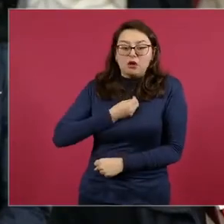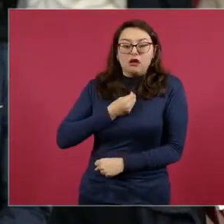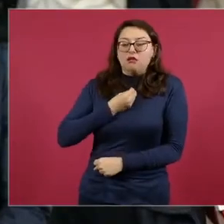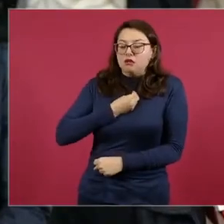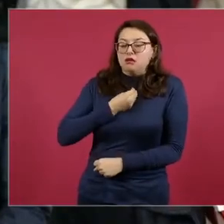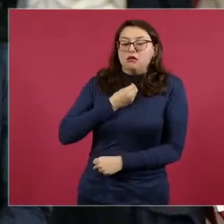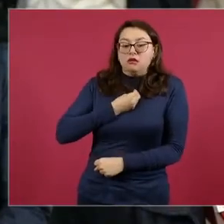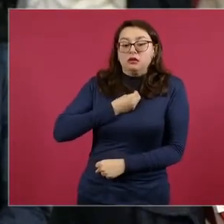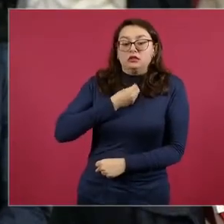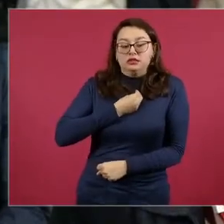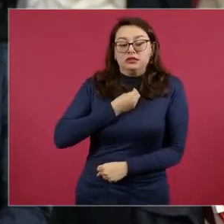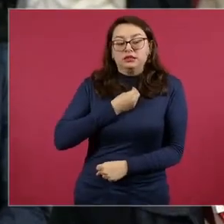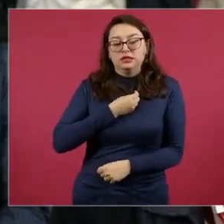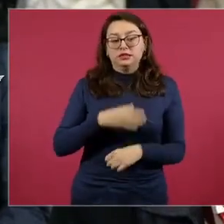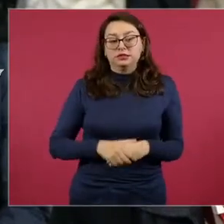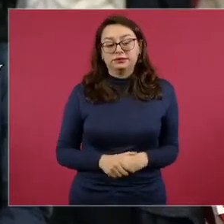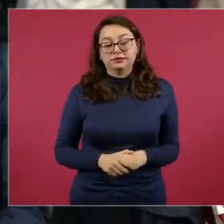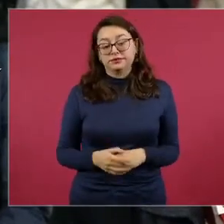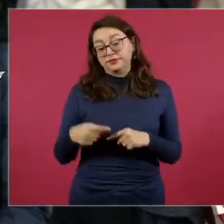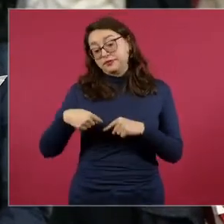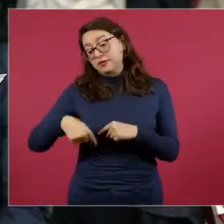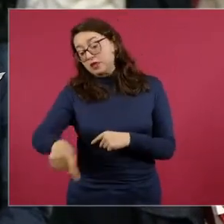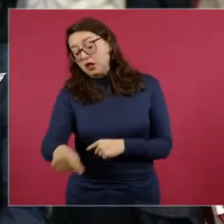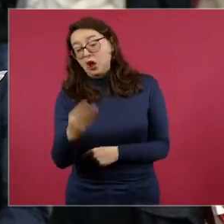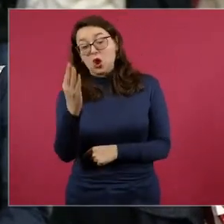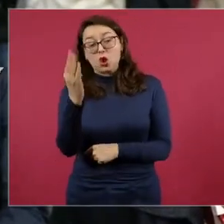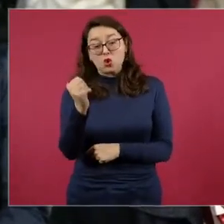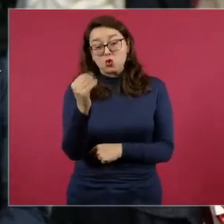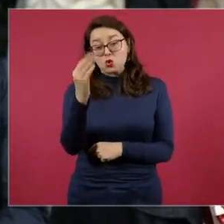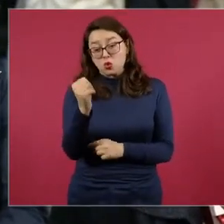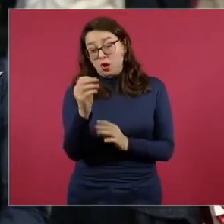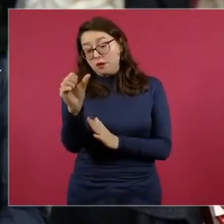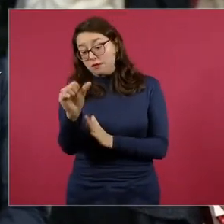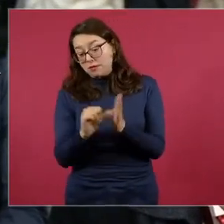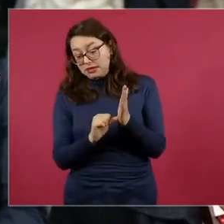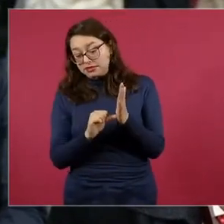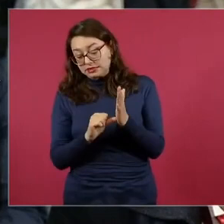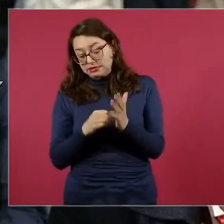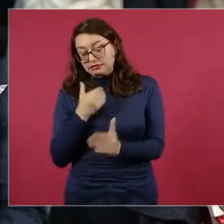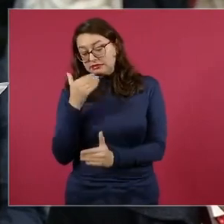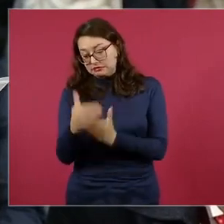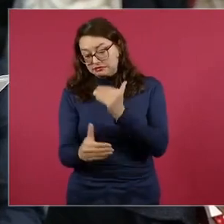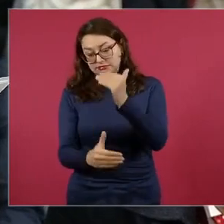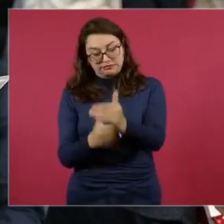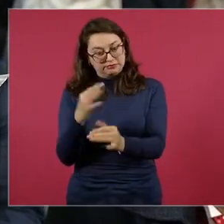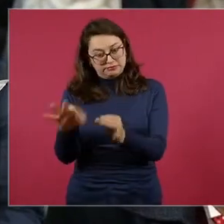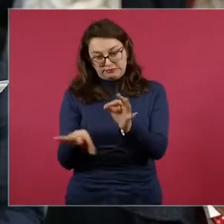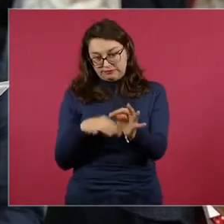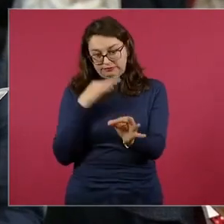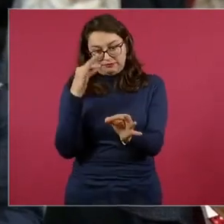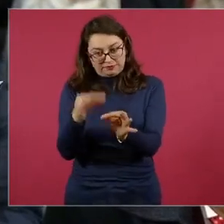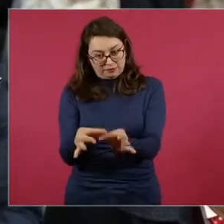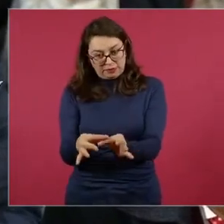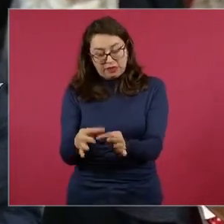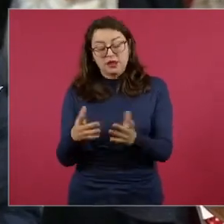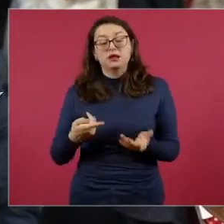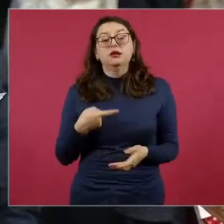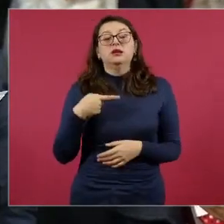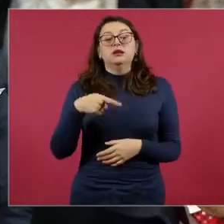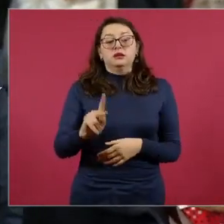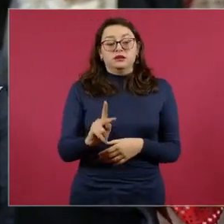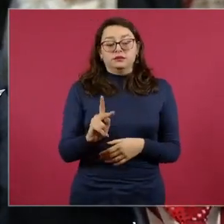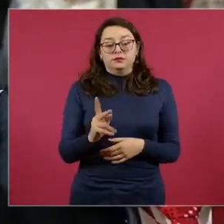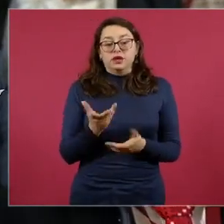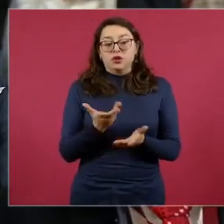donde existen algunos pendientes, pero ya se consumó la obra de transformación a través del proceso de